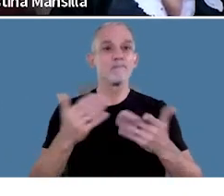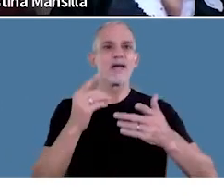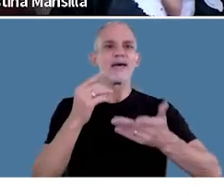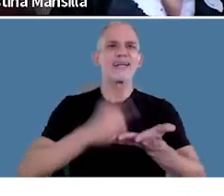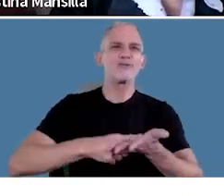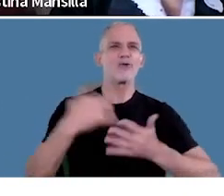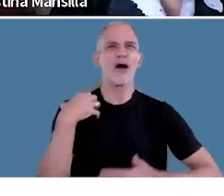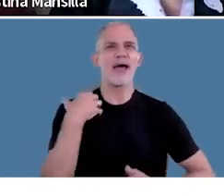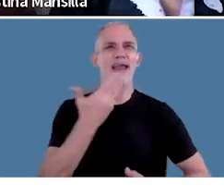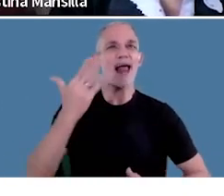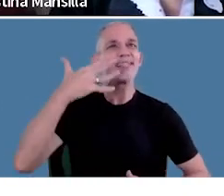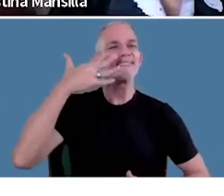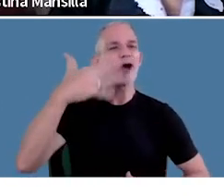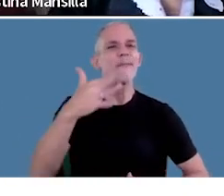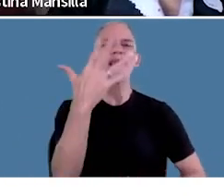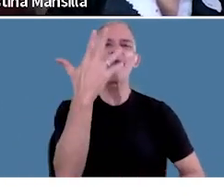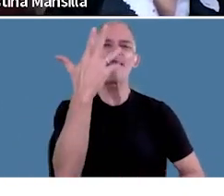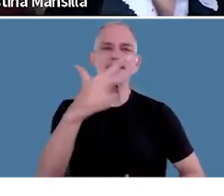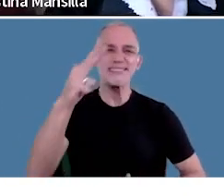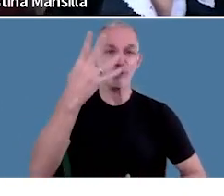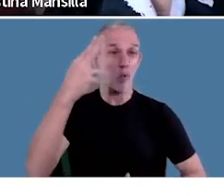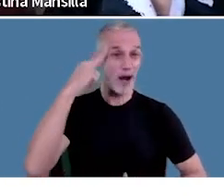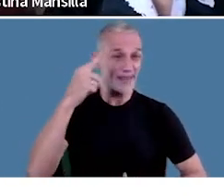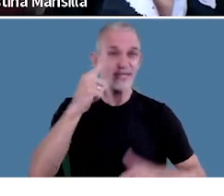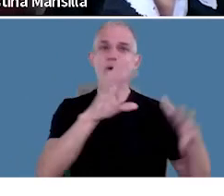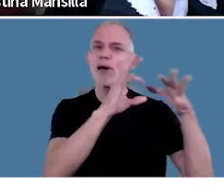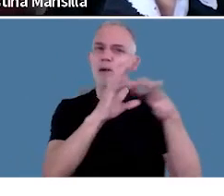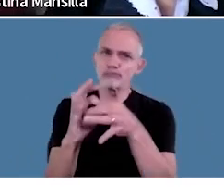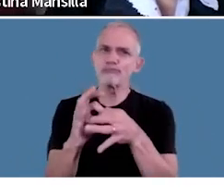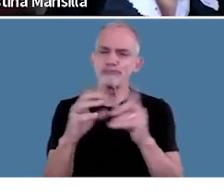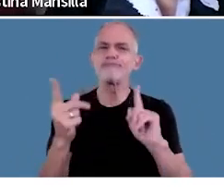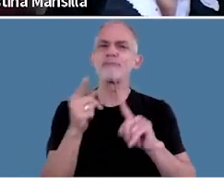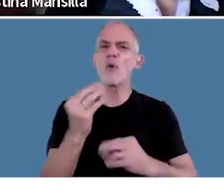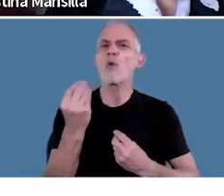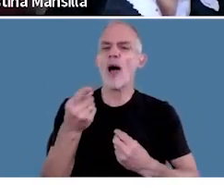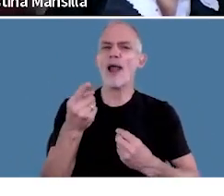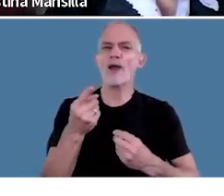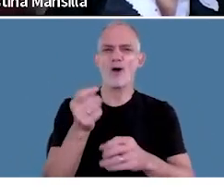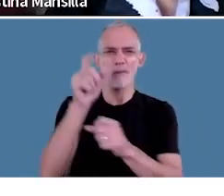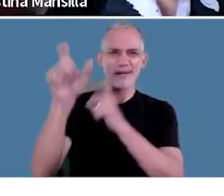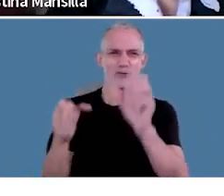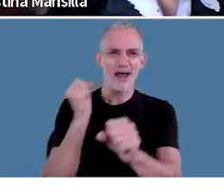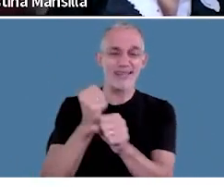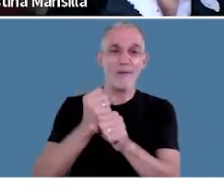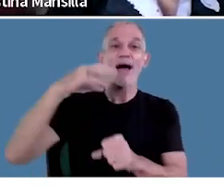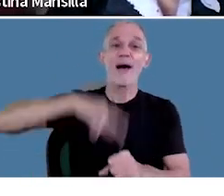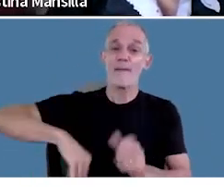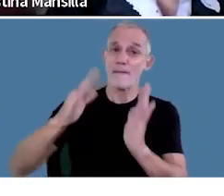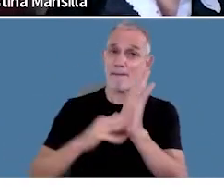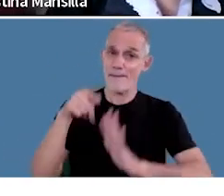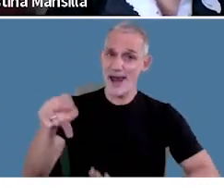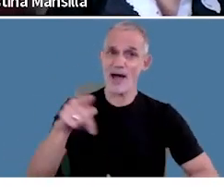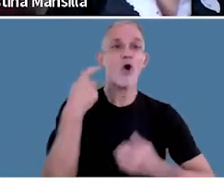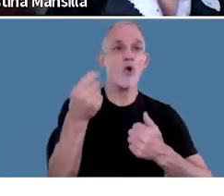General 5349 directamente se vincula con el trabajador en relación de dependencia, jubilado